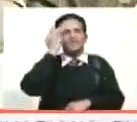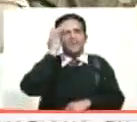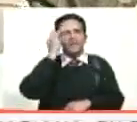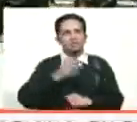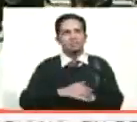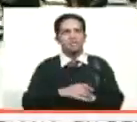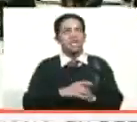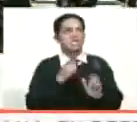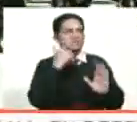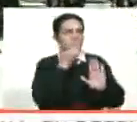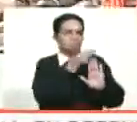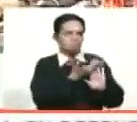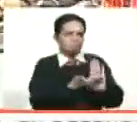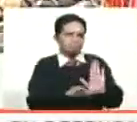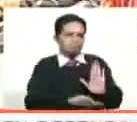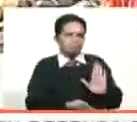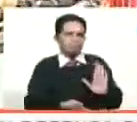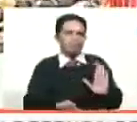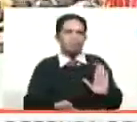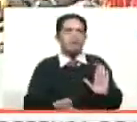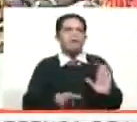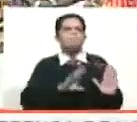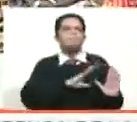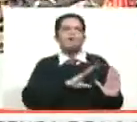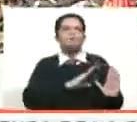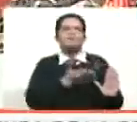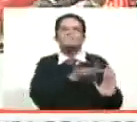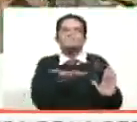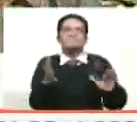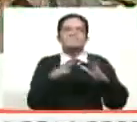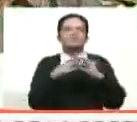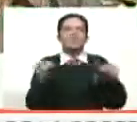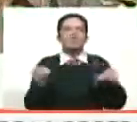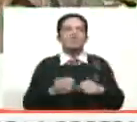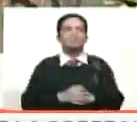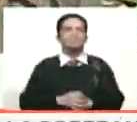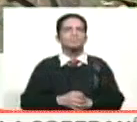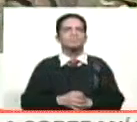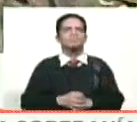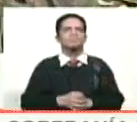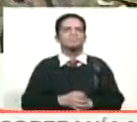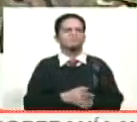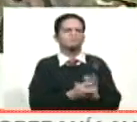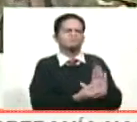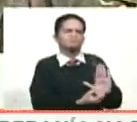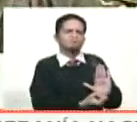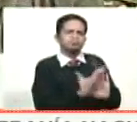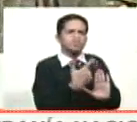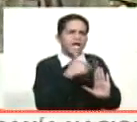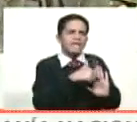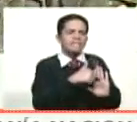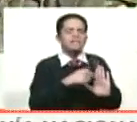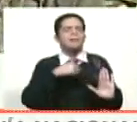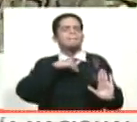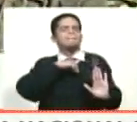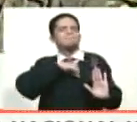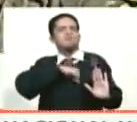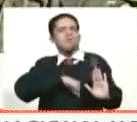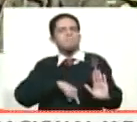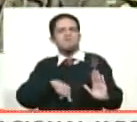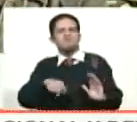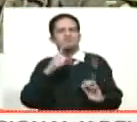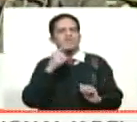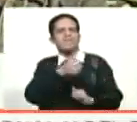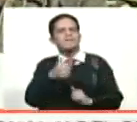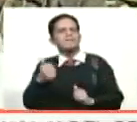que es la carta de todos, ha surgido de la profundidad de los cuarteles, de